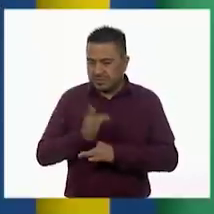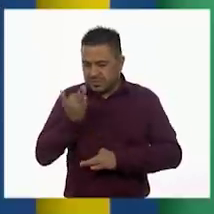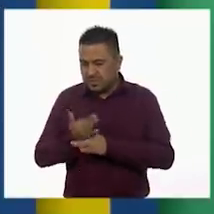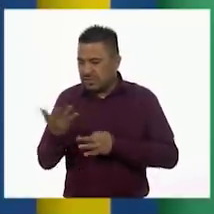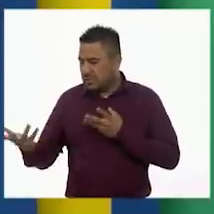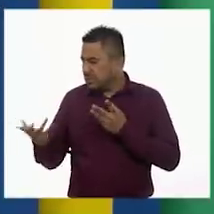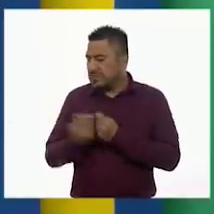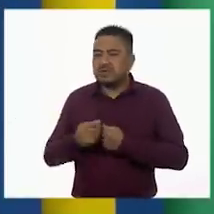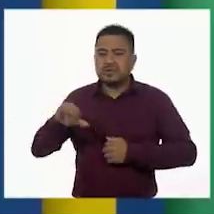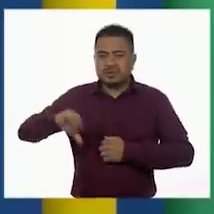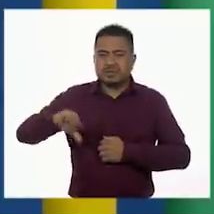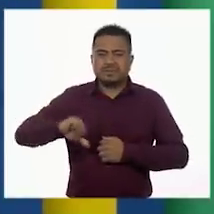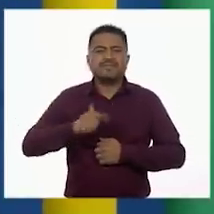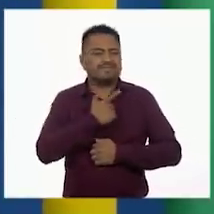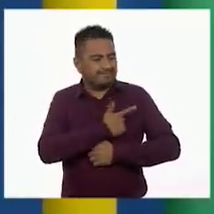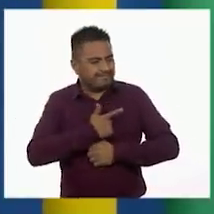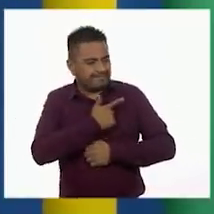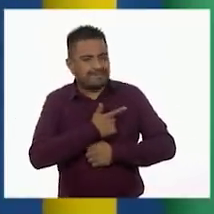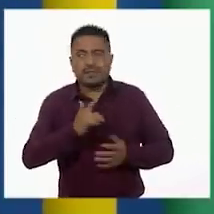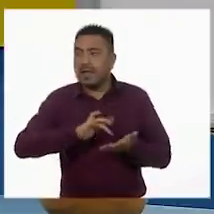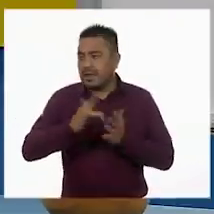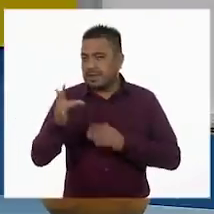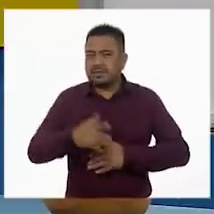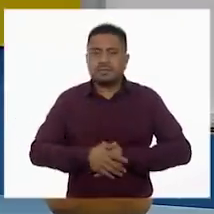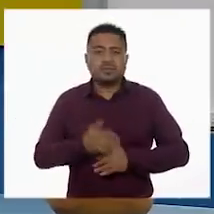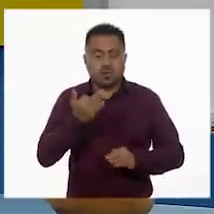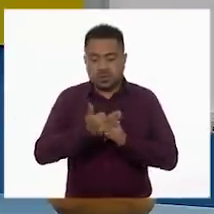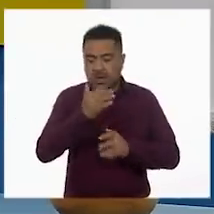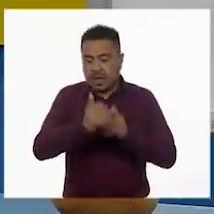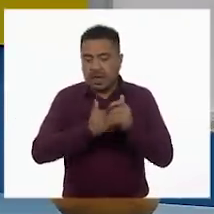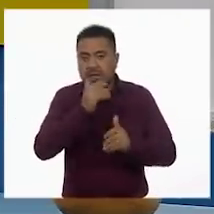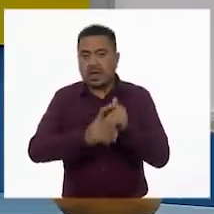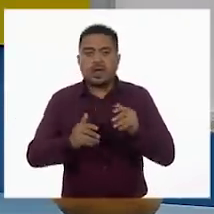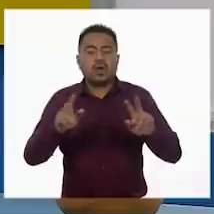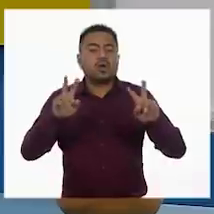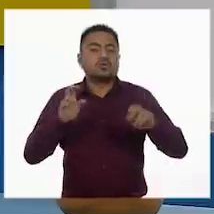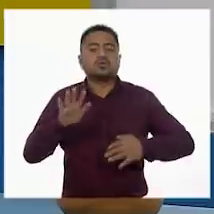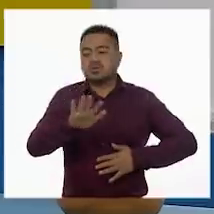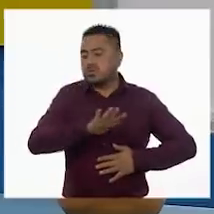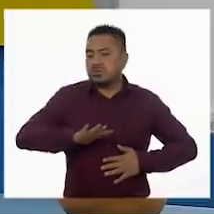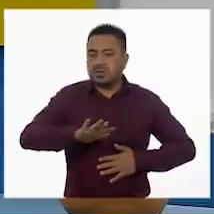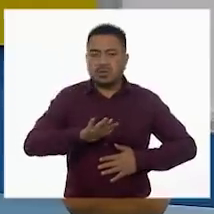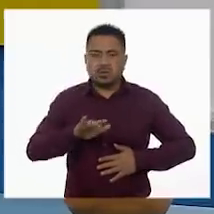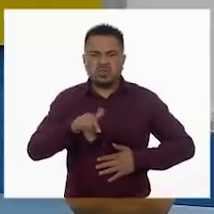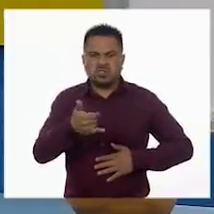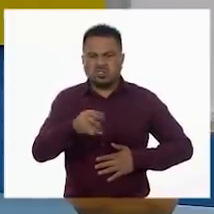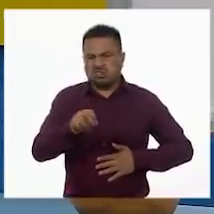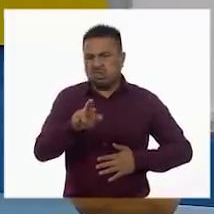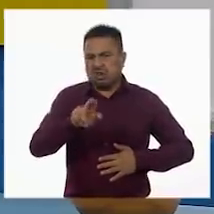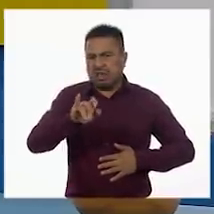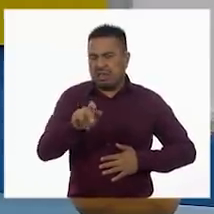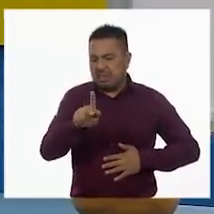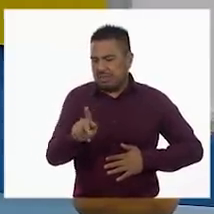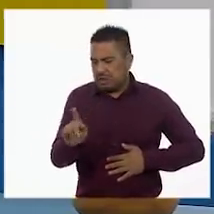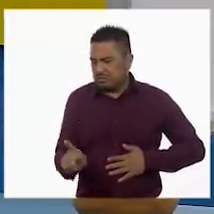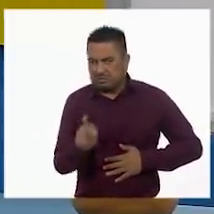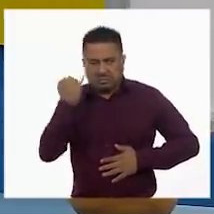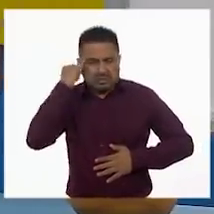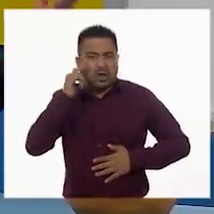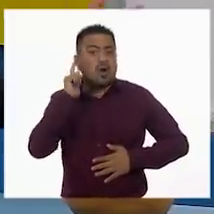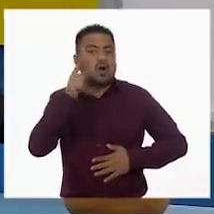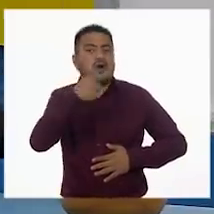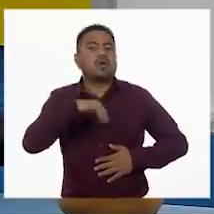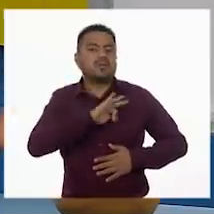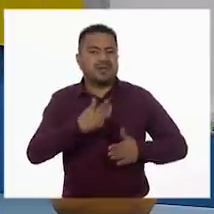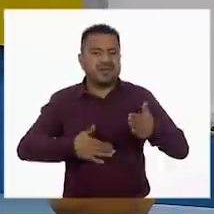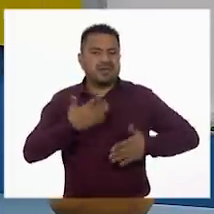estado con nosotros. Fue un placer. Gracias. Hemos terminado con Nosotros los Yoremes. Espero que lo hayan disfrutado tanto como